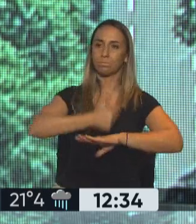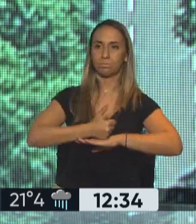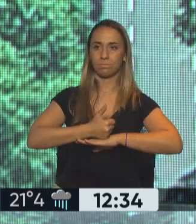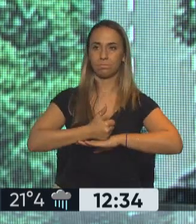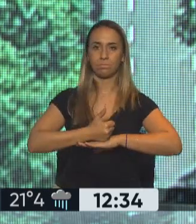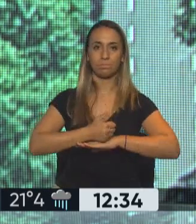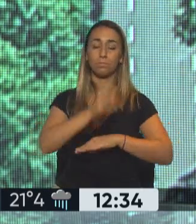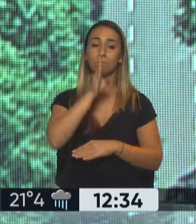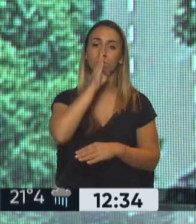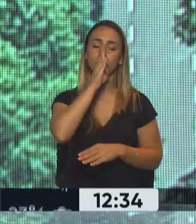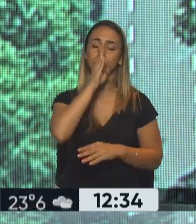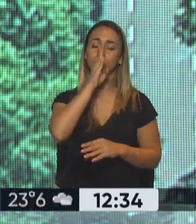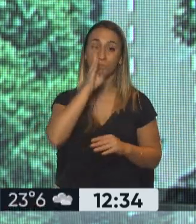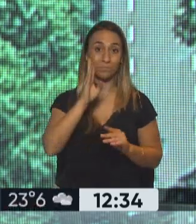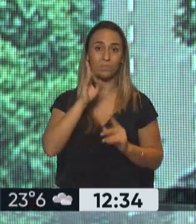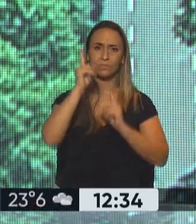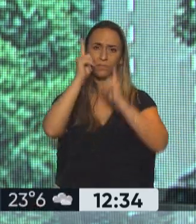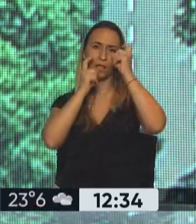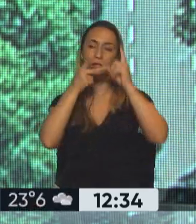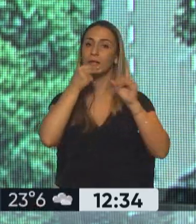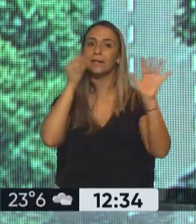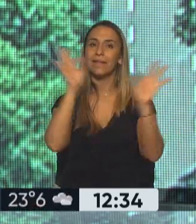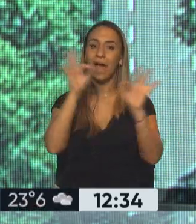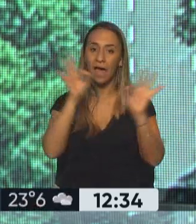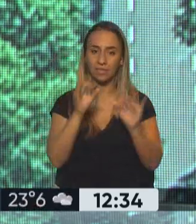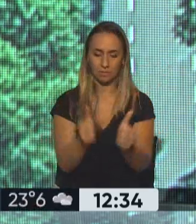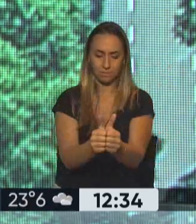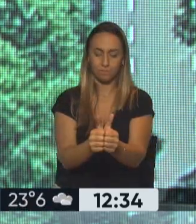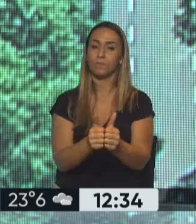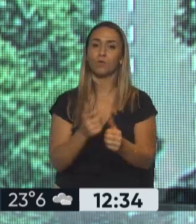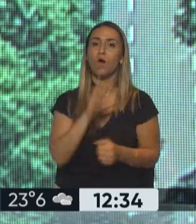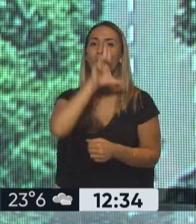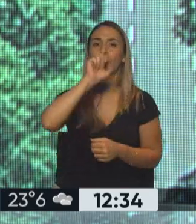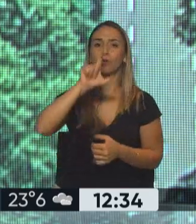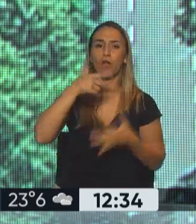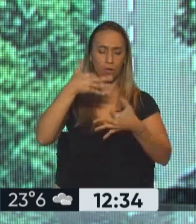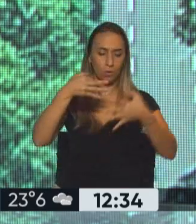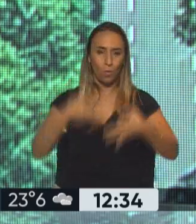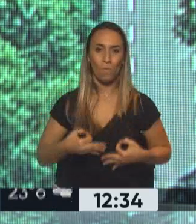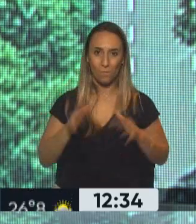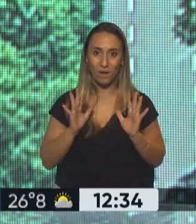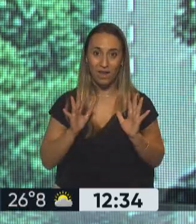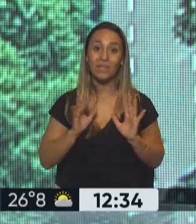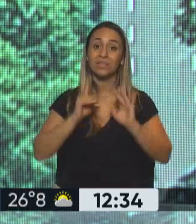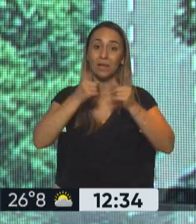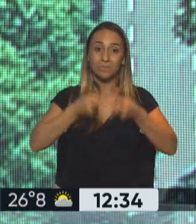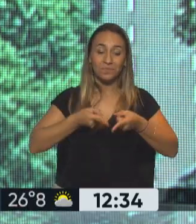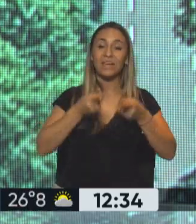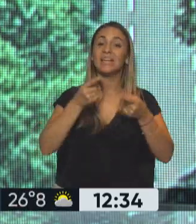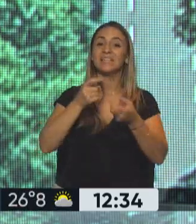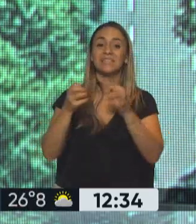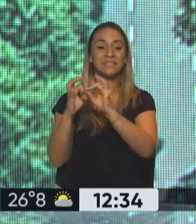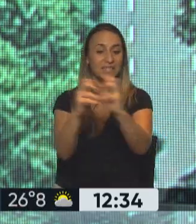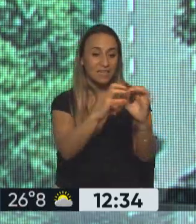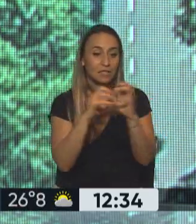Cristina estuvo impecable en todo momento, nunca jamás se apartó de su rol institucional, abrió la sesión al final y creo que